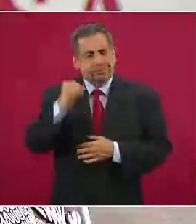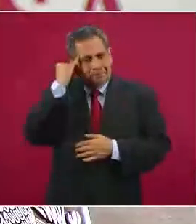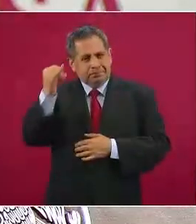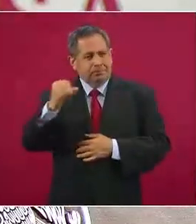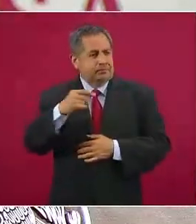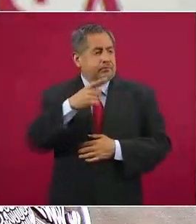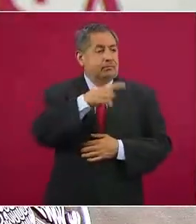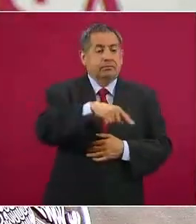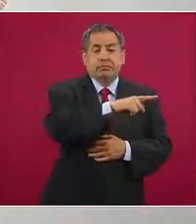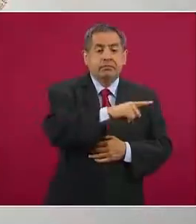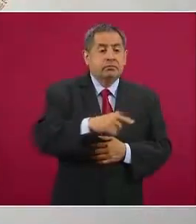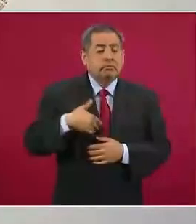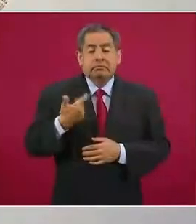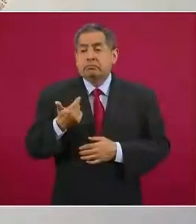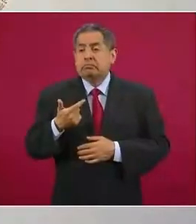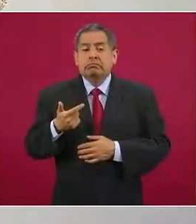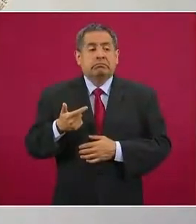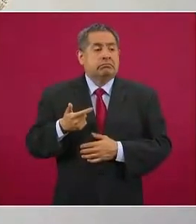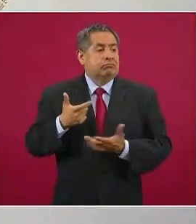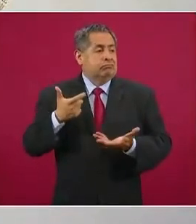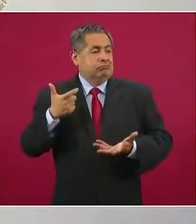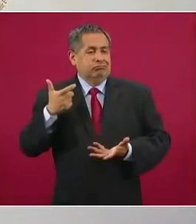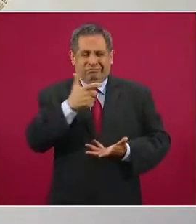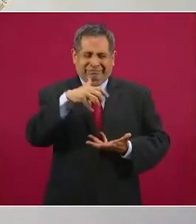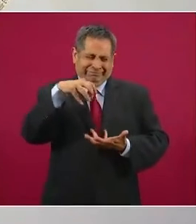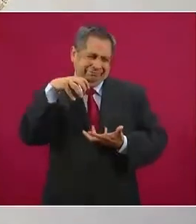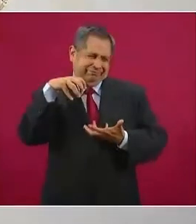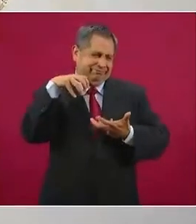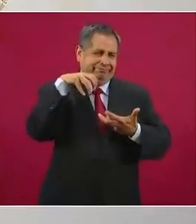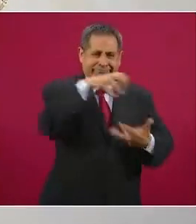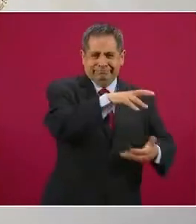Hacían su agosto los que vendían,